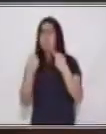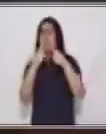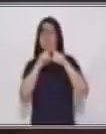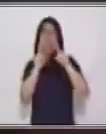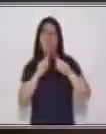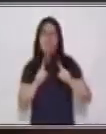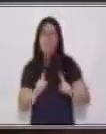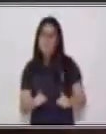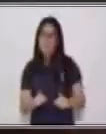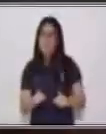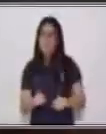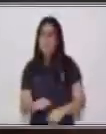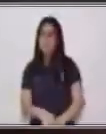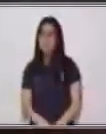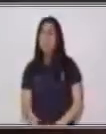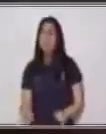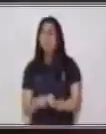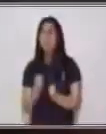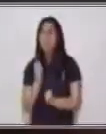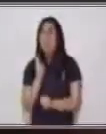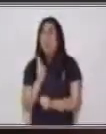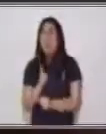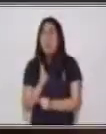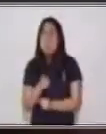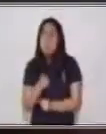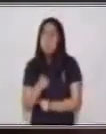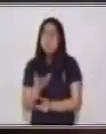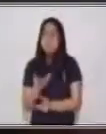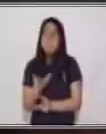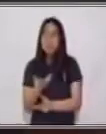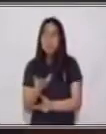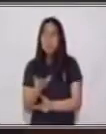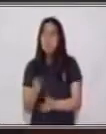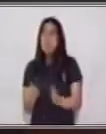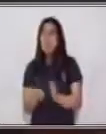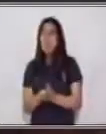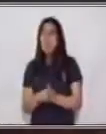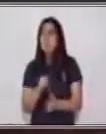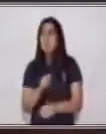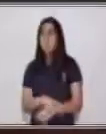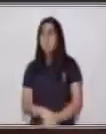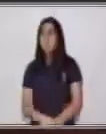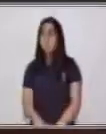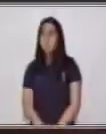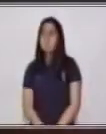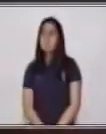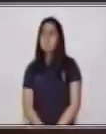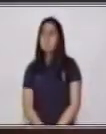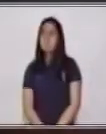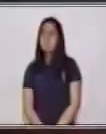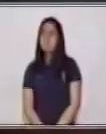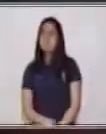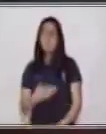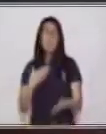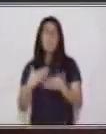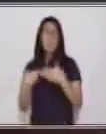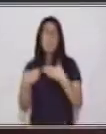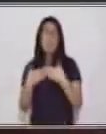eficientemente a las ecuaciones determinadas. Siguiendo estas 3